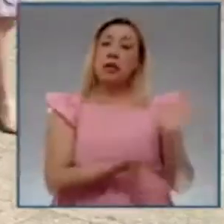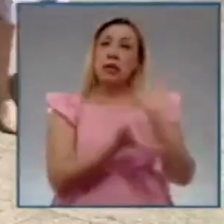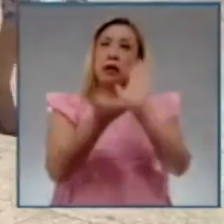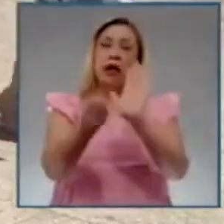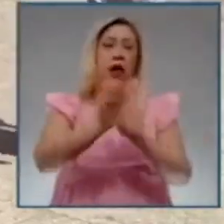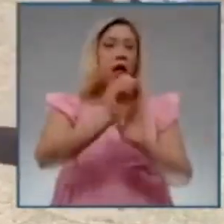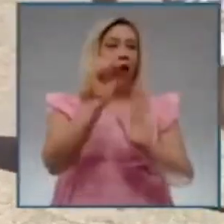Peña